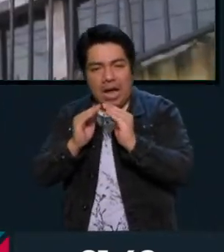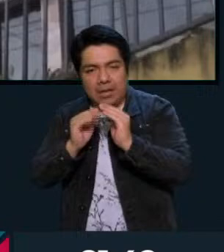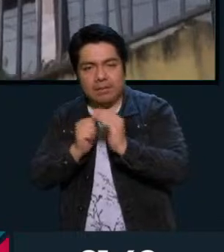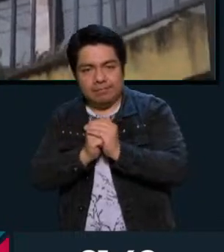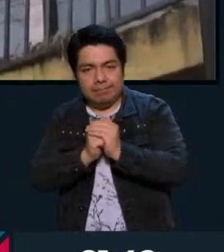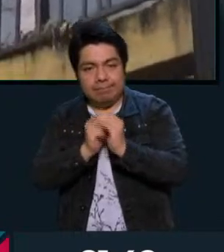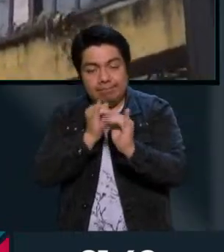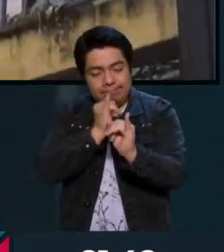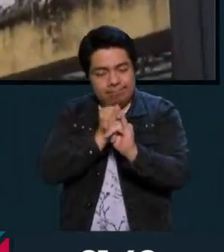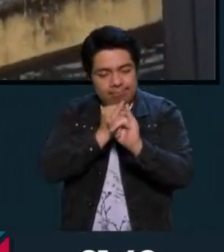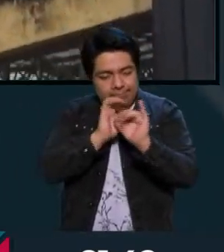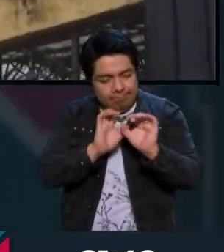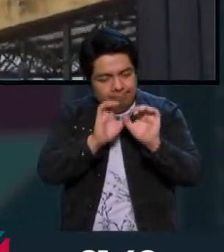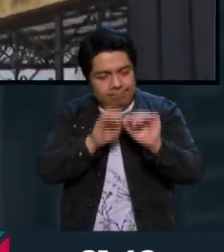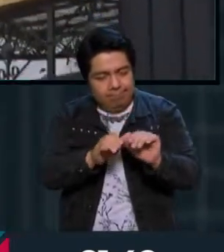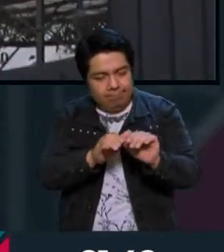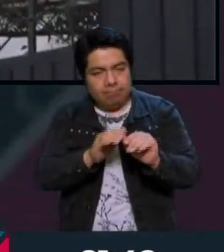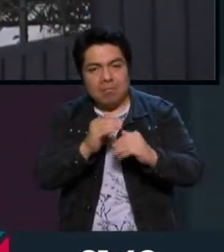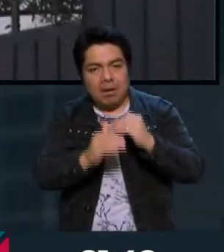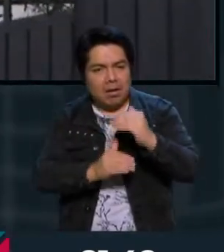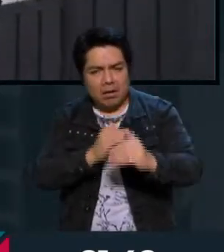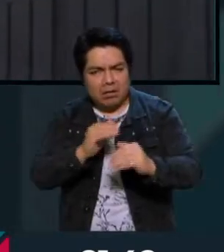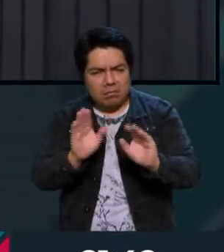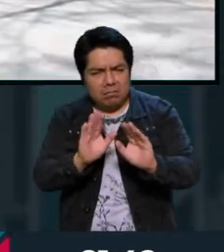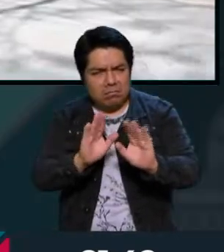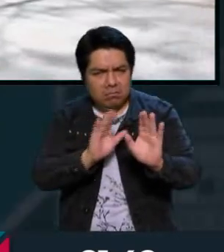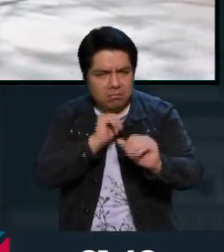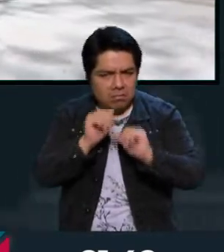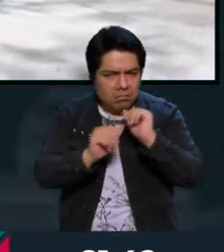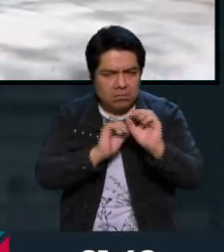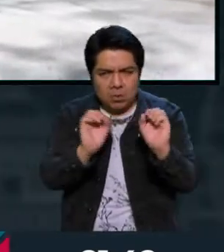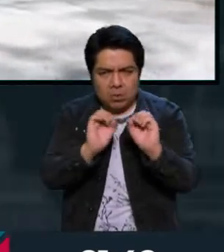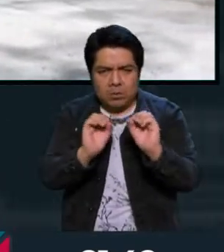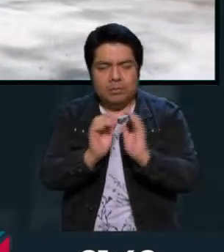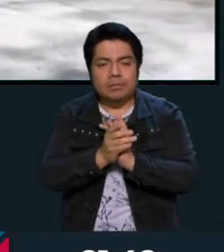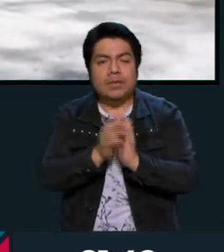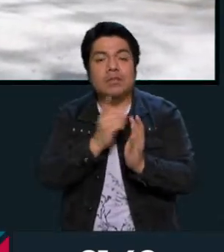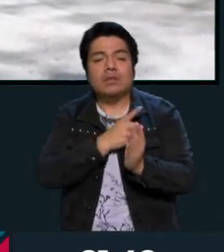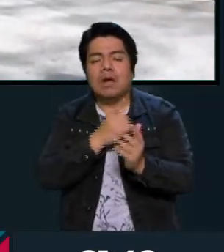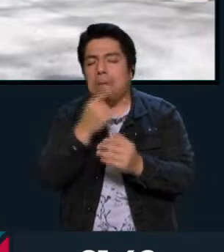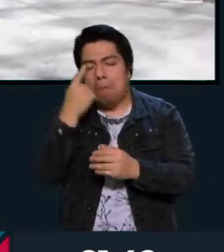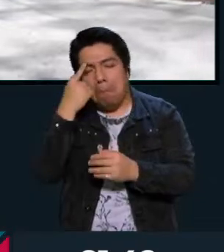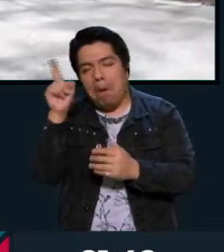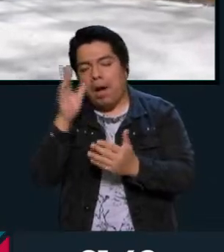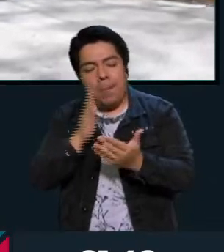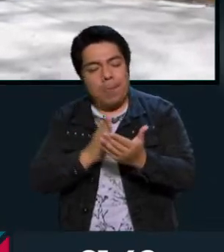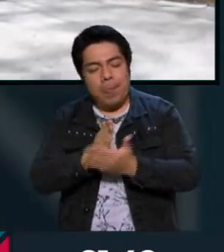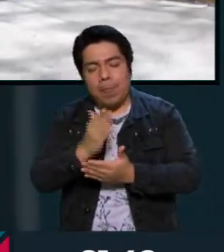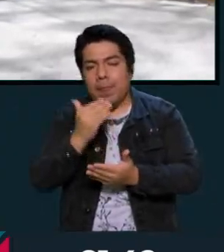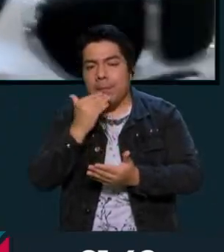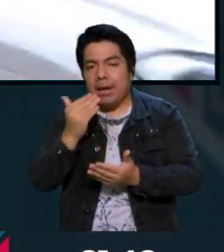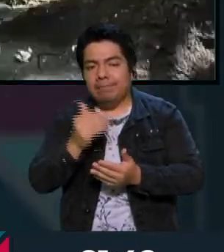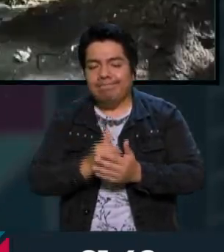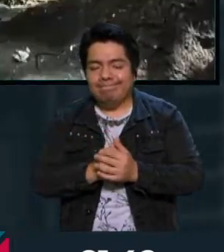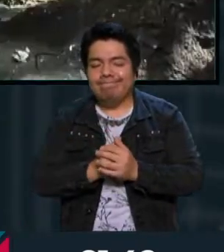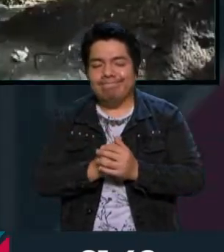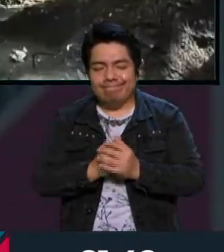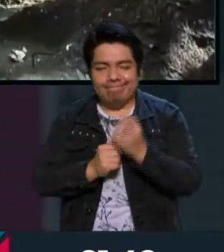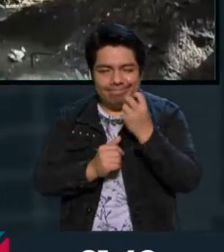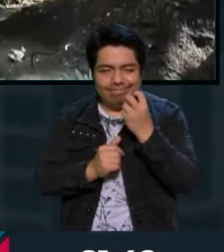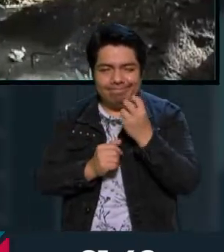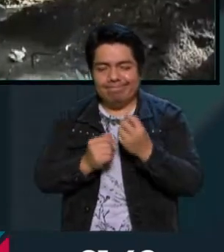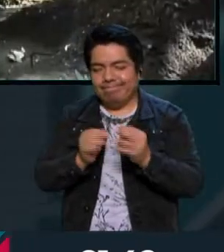implicará ningún procedimiento burocrático adicional, será de fácil acceso. También eso es un elemento que